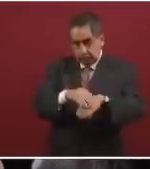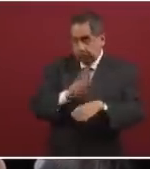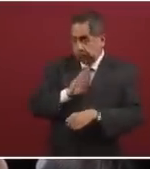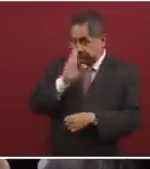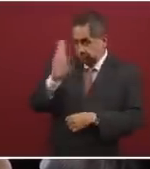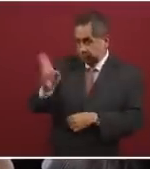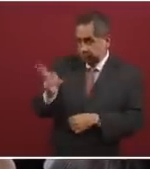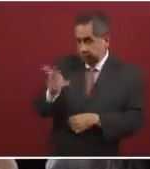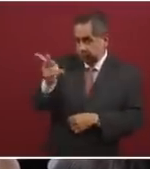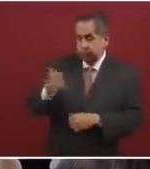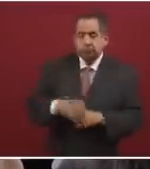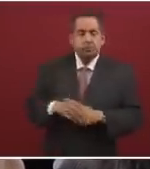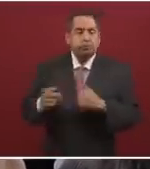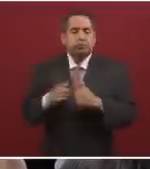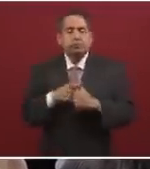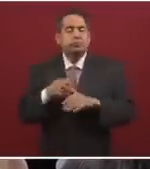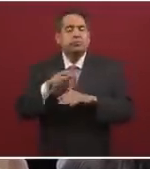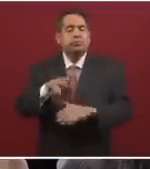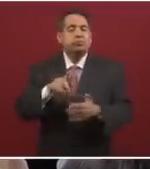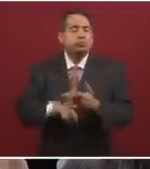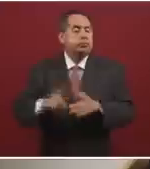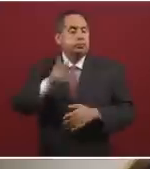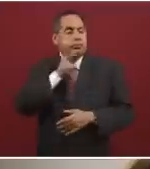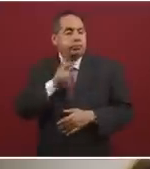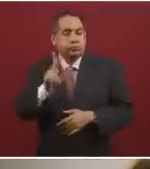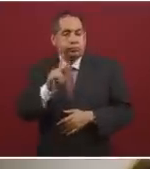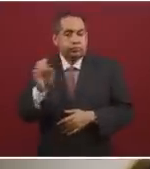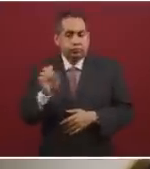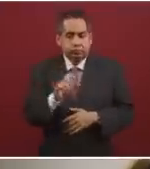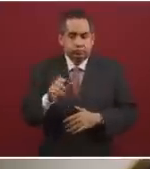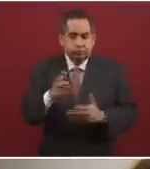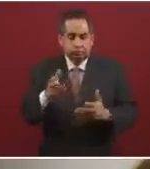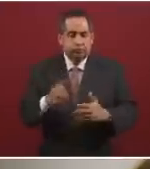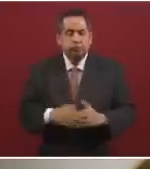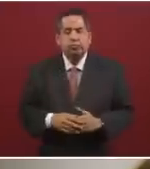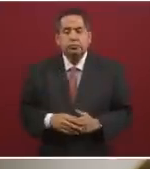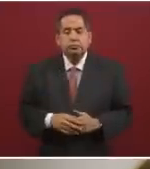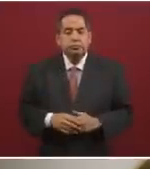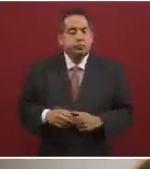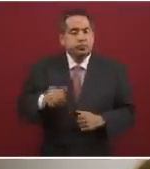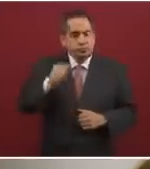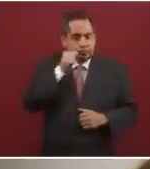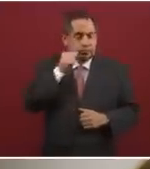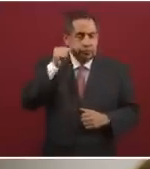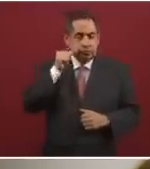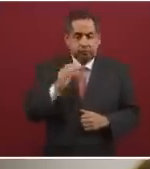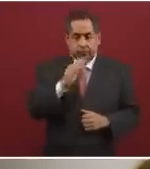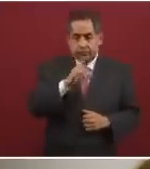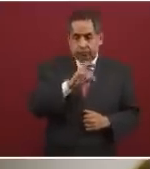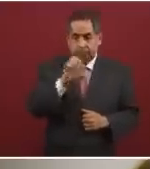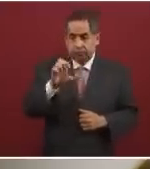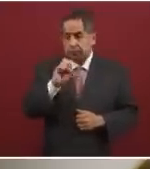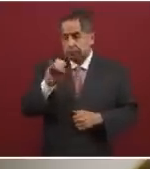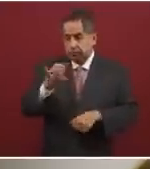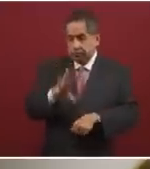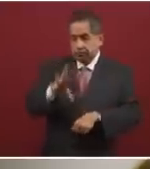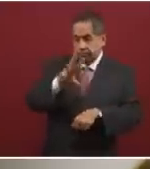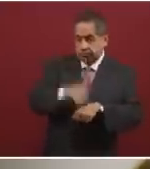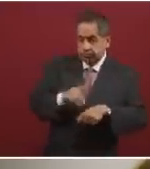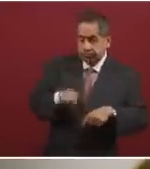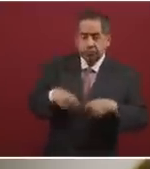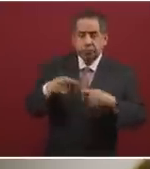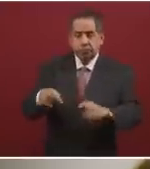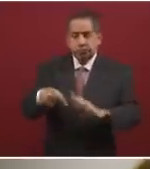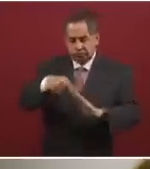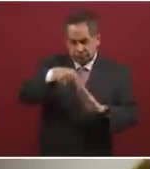usted. La primera en cuanto a Pemex, justo ayer la CRE autoriza el uso de